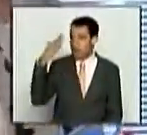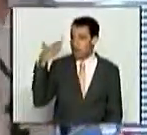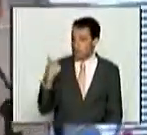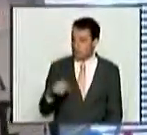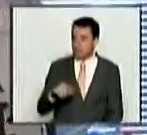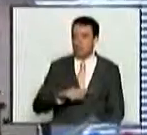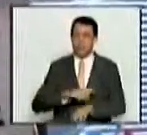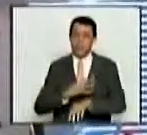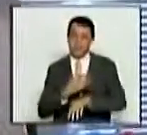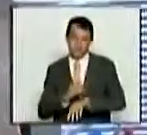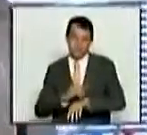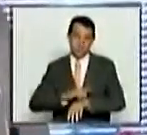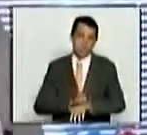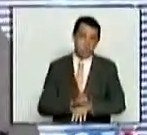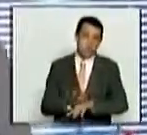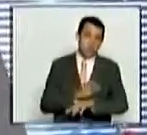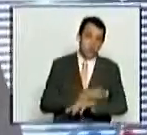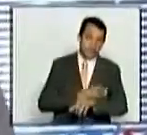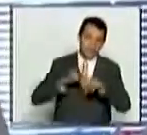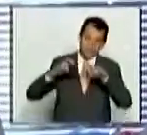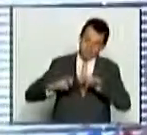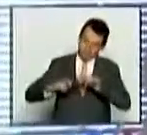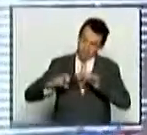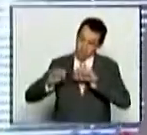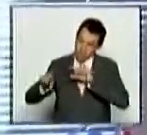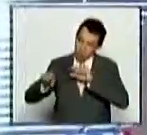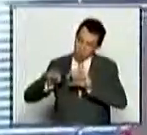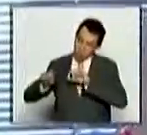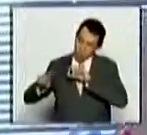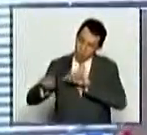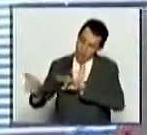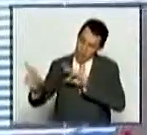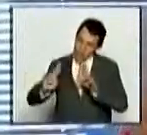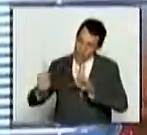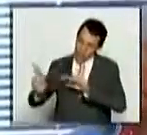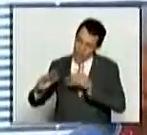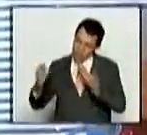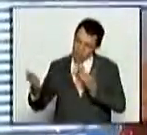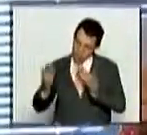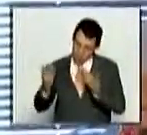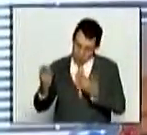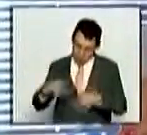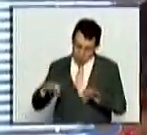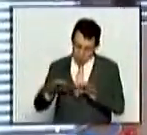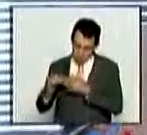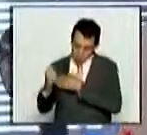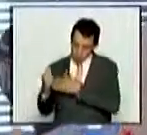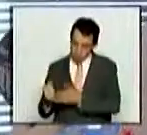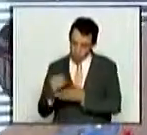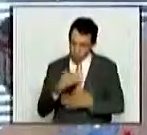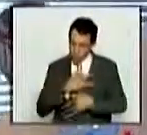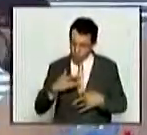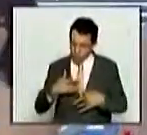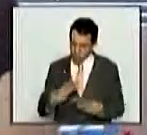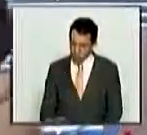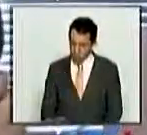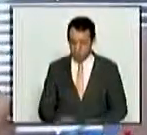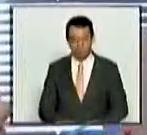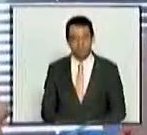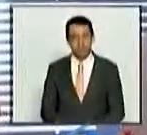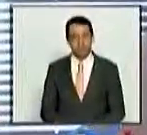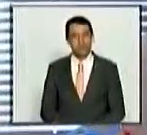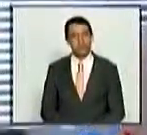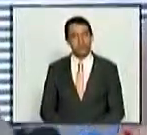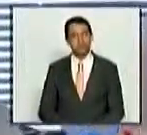media hora de consulta clínica para poder saber qué tiene la persona y por dónde se le hace el tratamiento. Bueno,